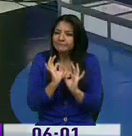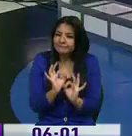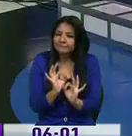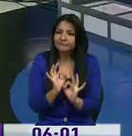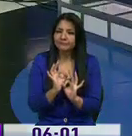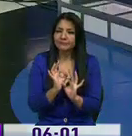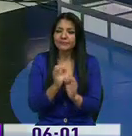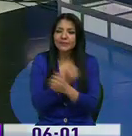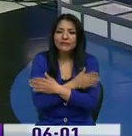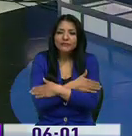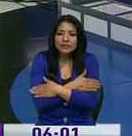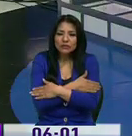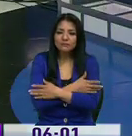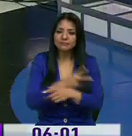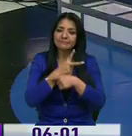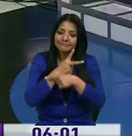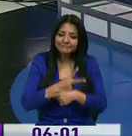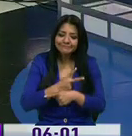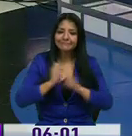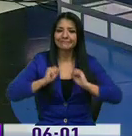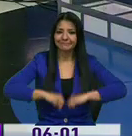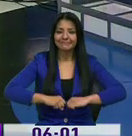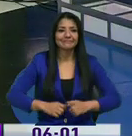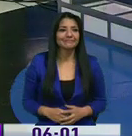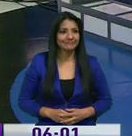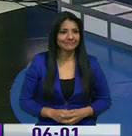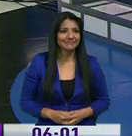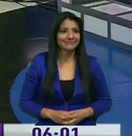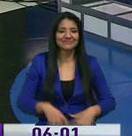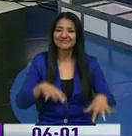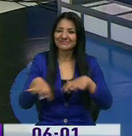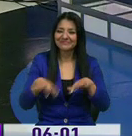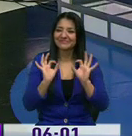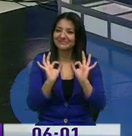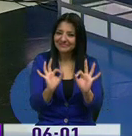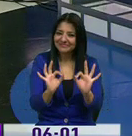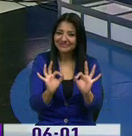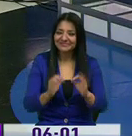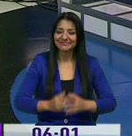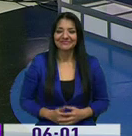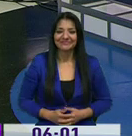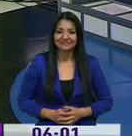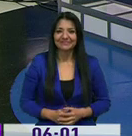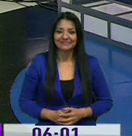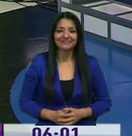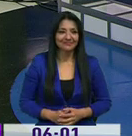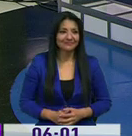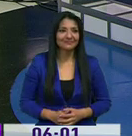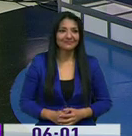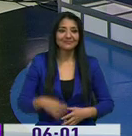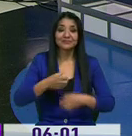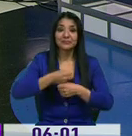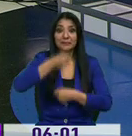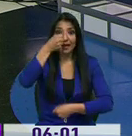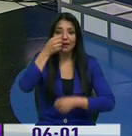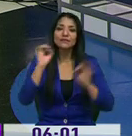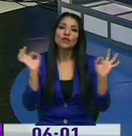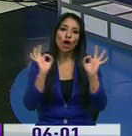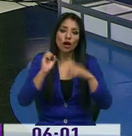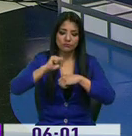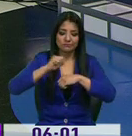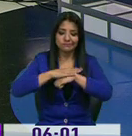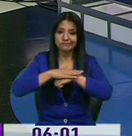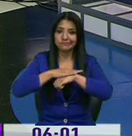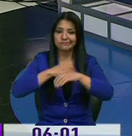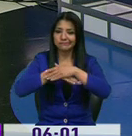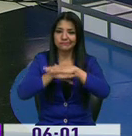pues en las cosas salgan adecuadamente con la ropa ya saben tiene que salir con paraguas y también con protector solar